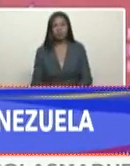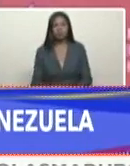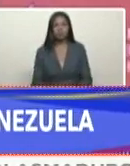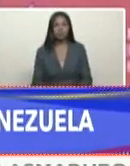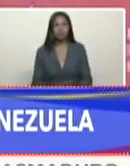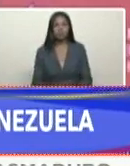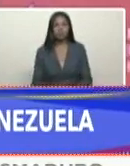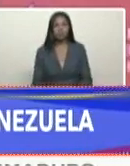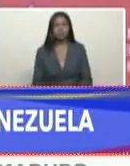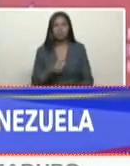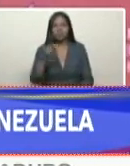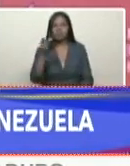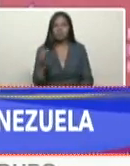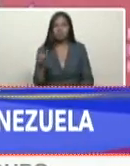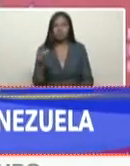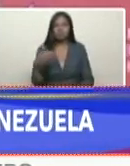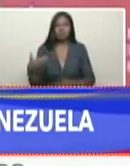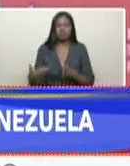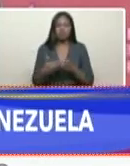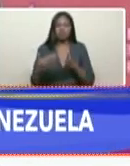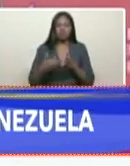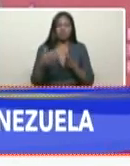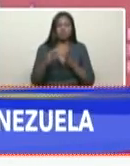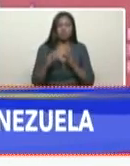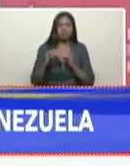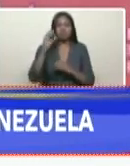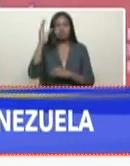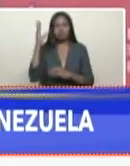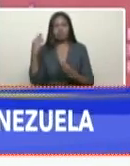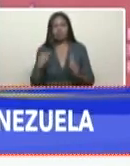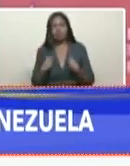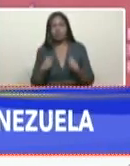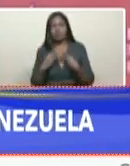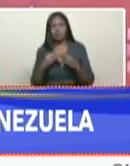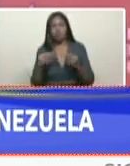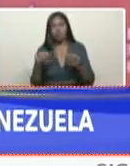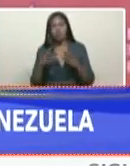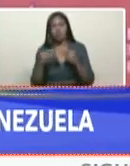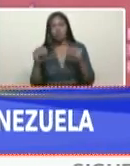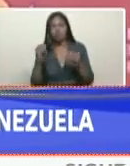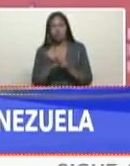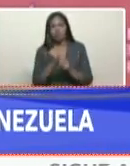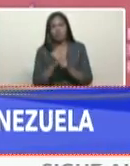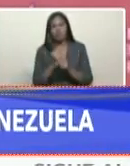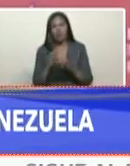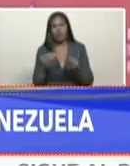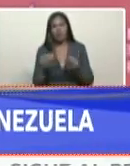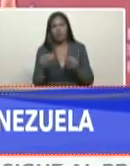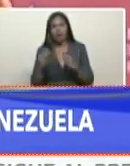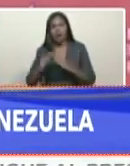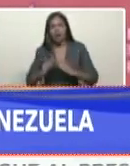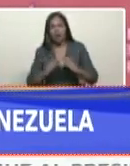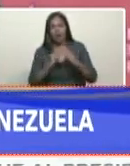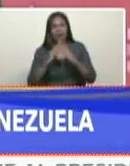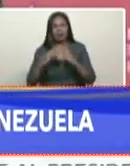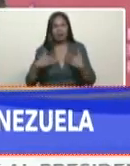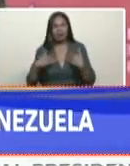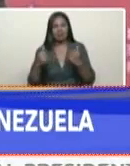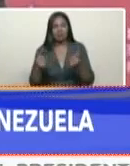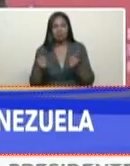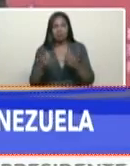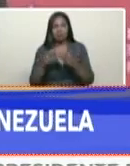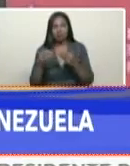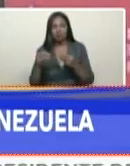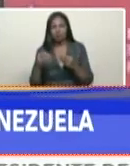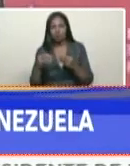de los que han sido afectados en su capacidad de vida, en su trabajo, en su vivienda, en su salud,